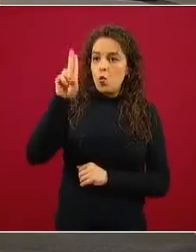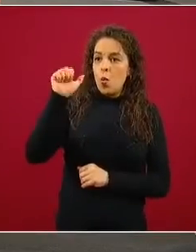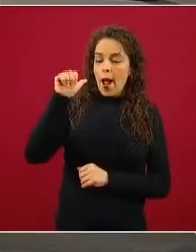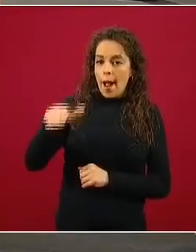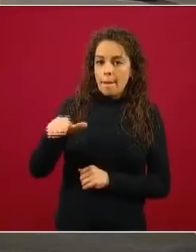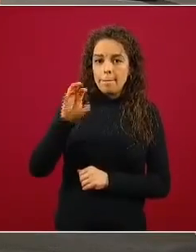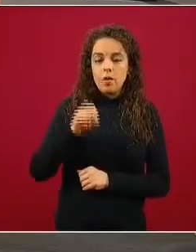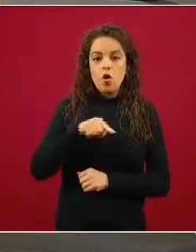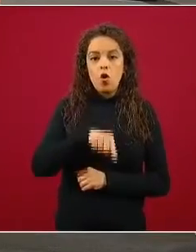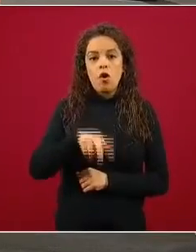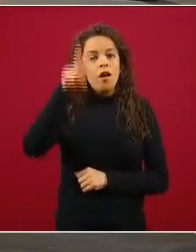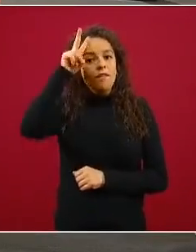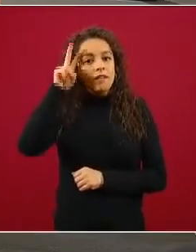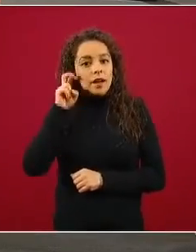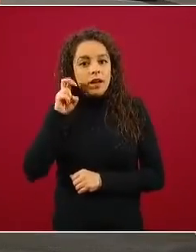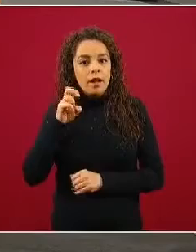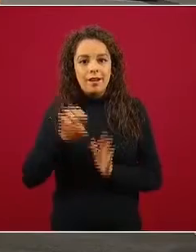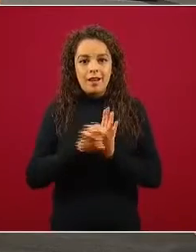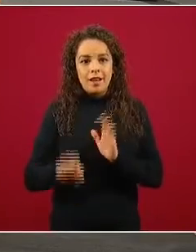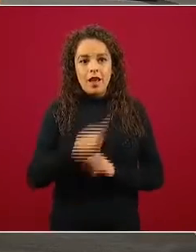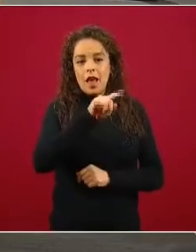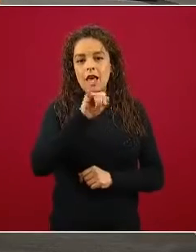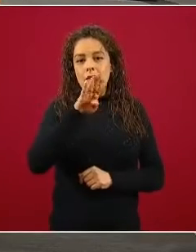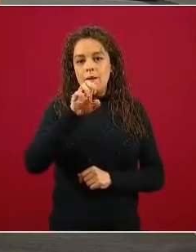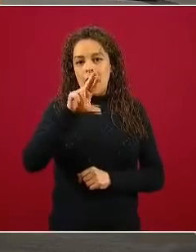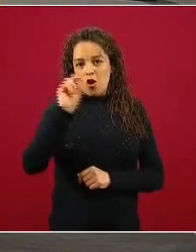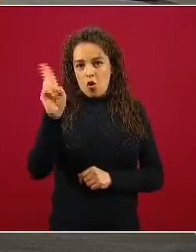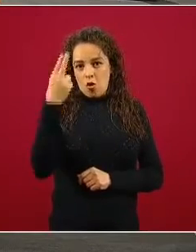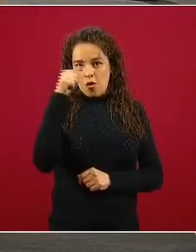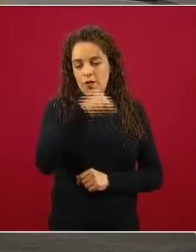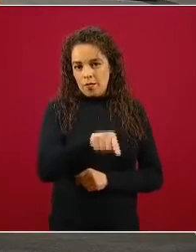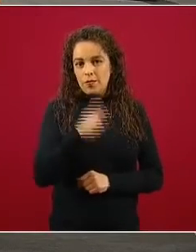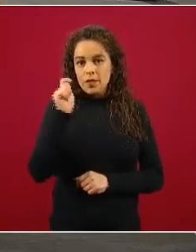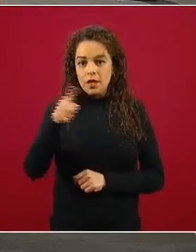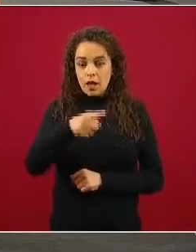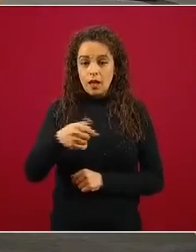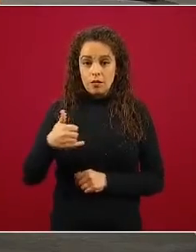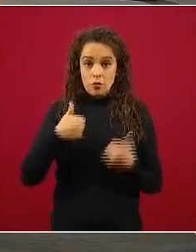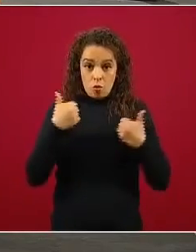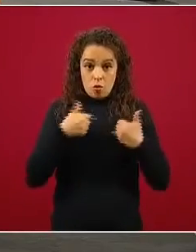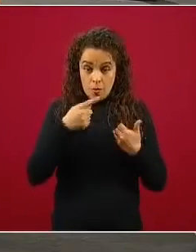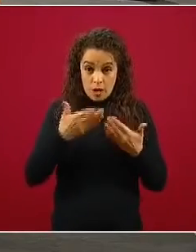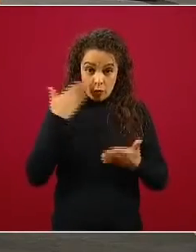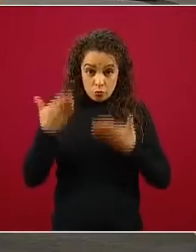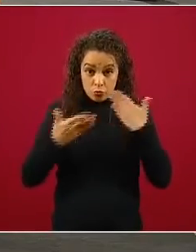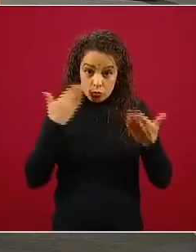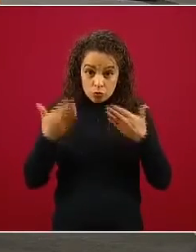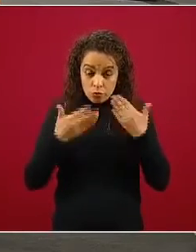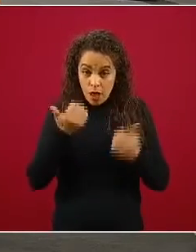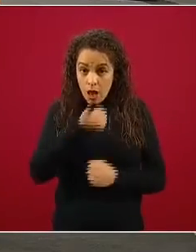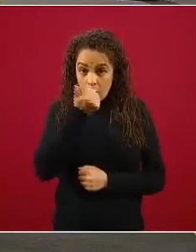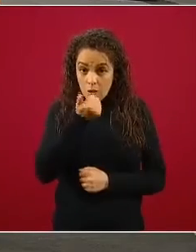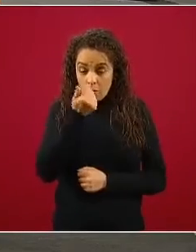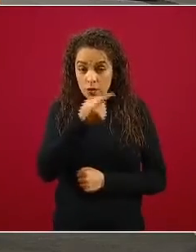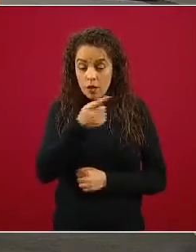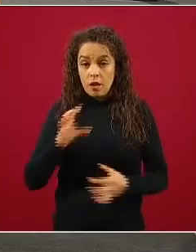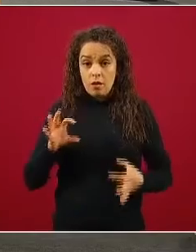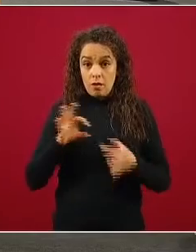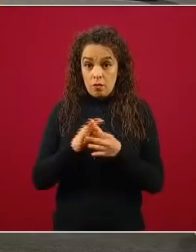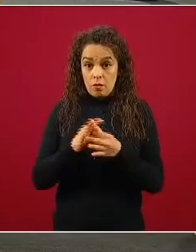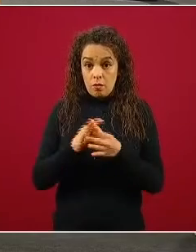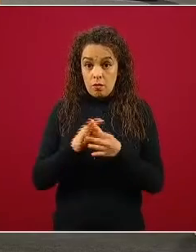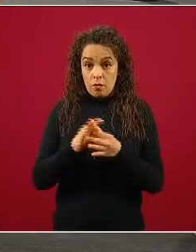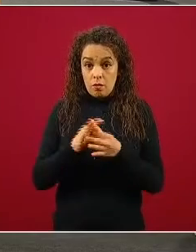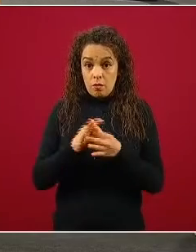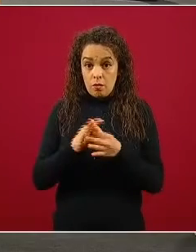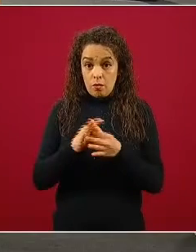verano como la Ibero, y de los estudiantes están en este 10% a los que no se